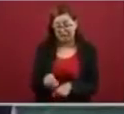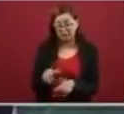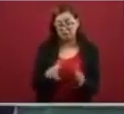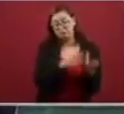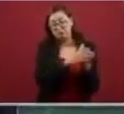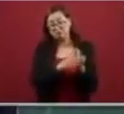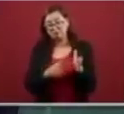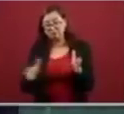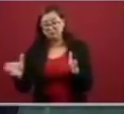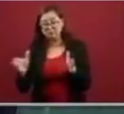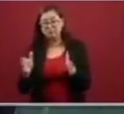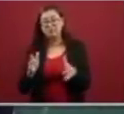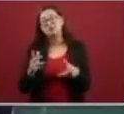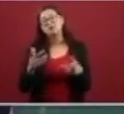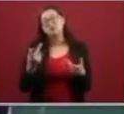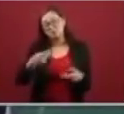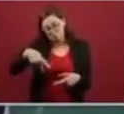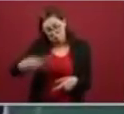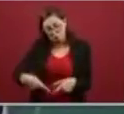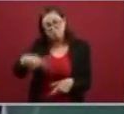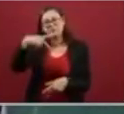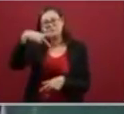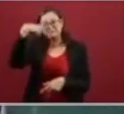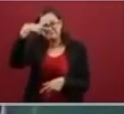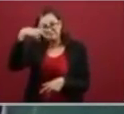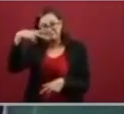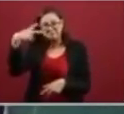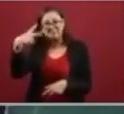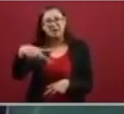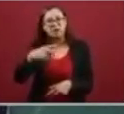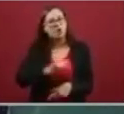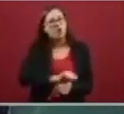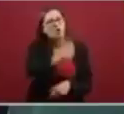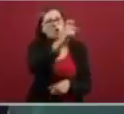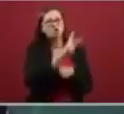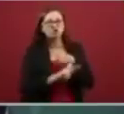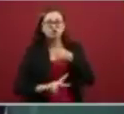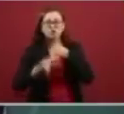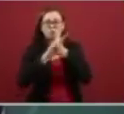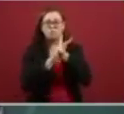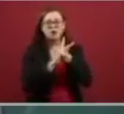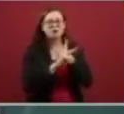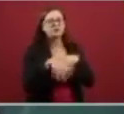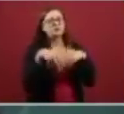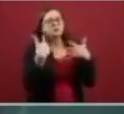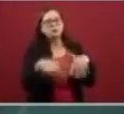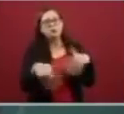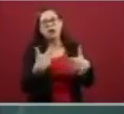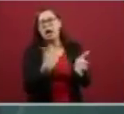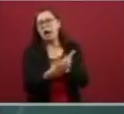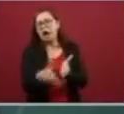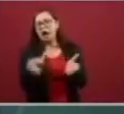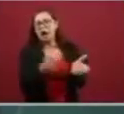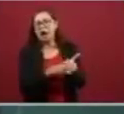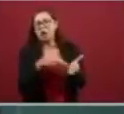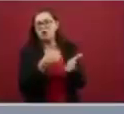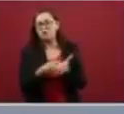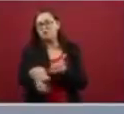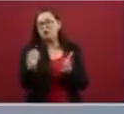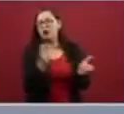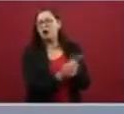nuestros paisanos, nuestros héroes vivientes, los